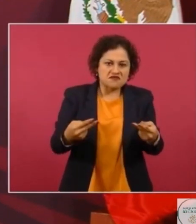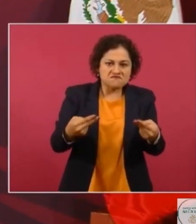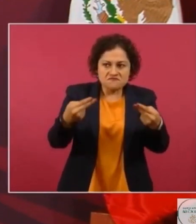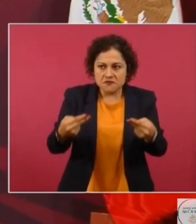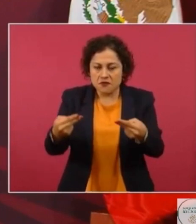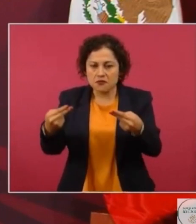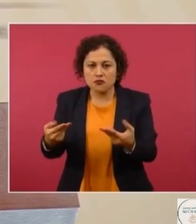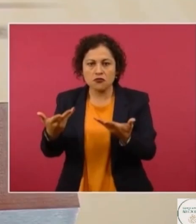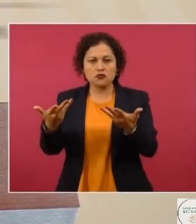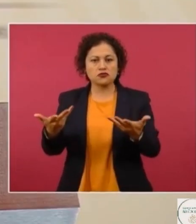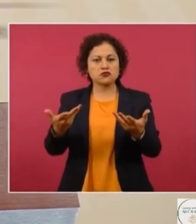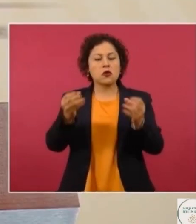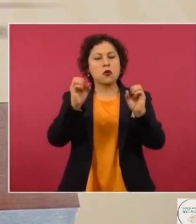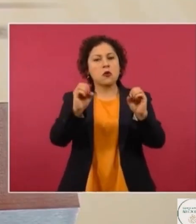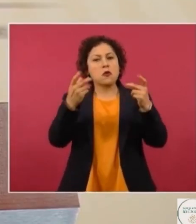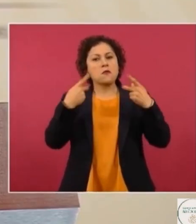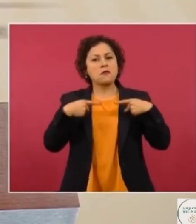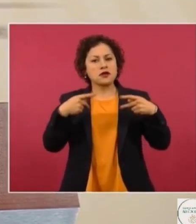importadores,